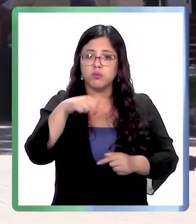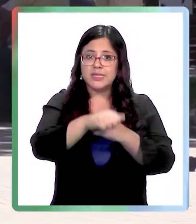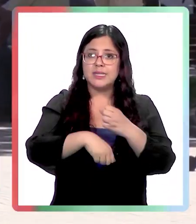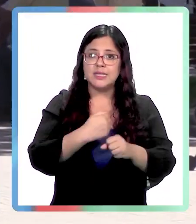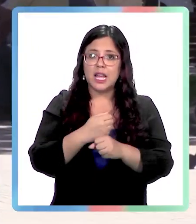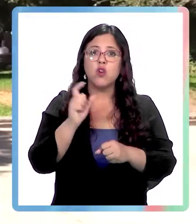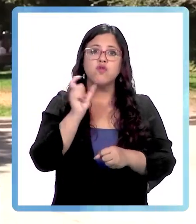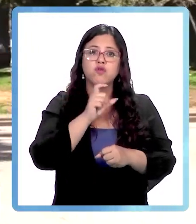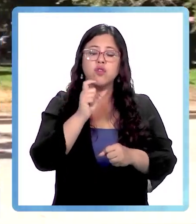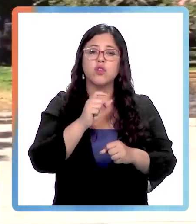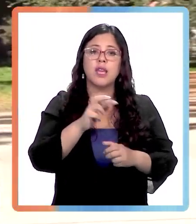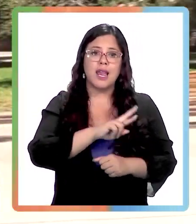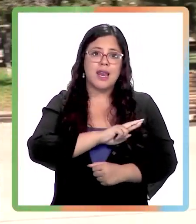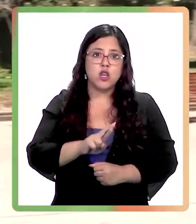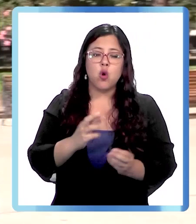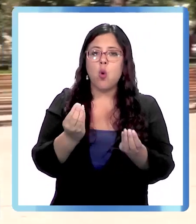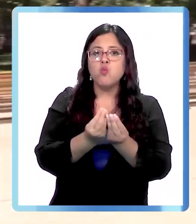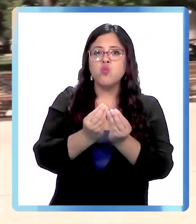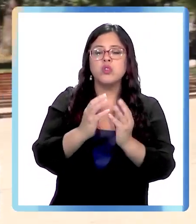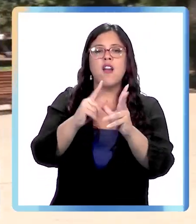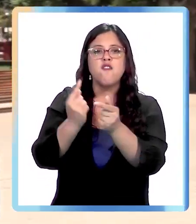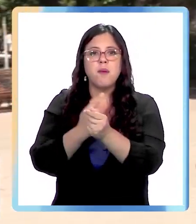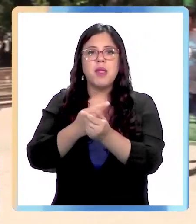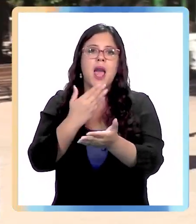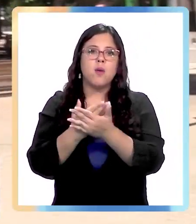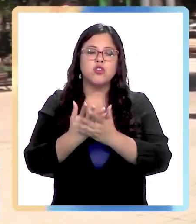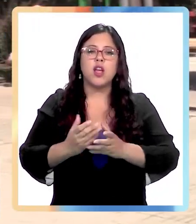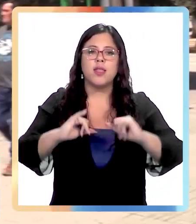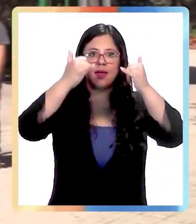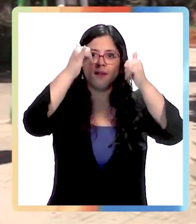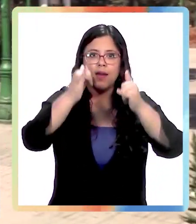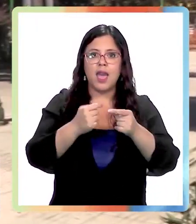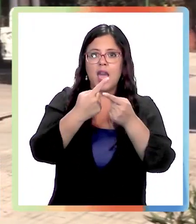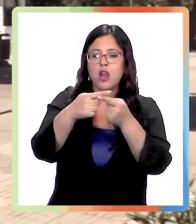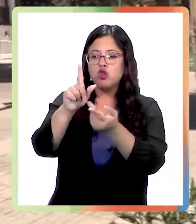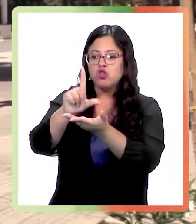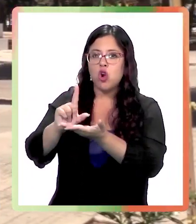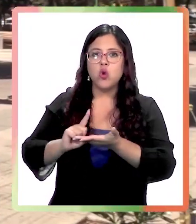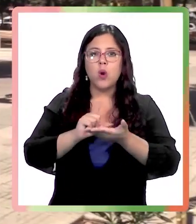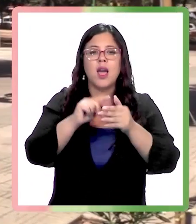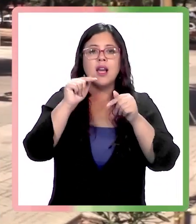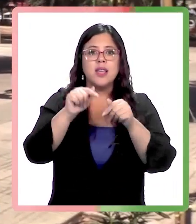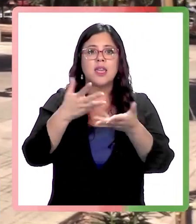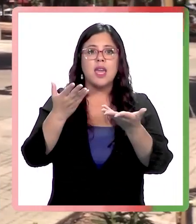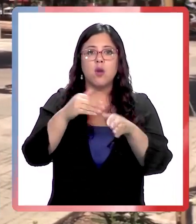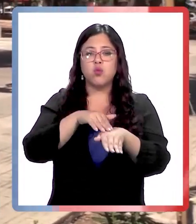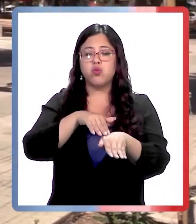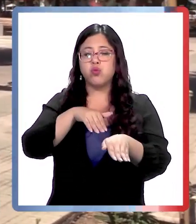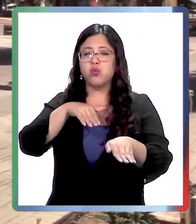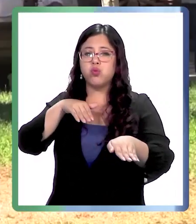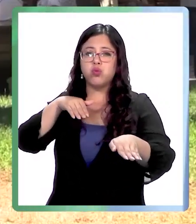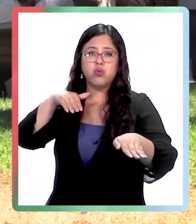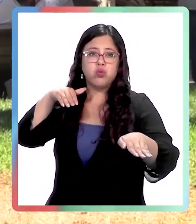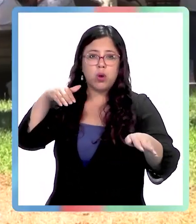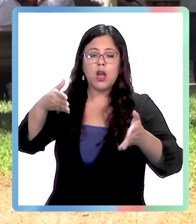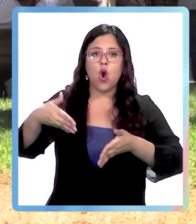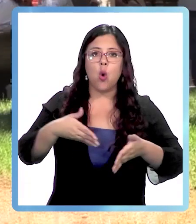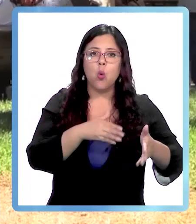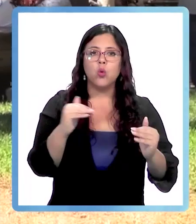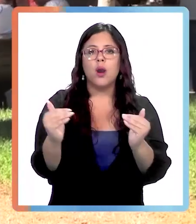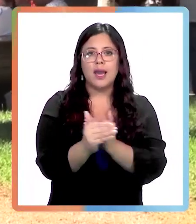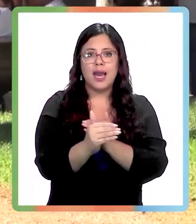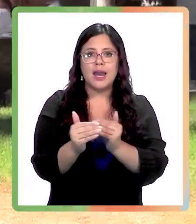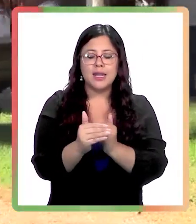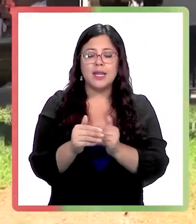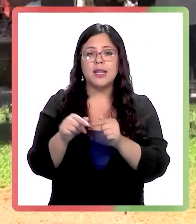año, un feriado religioso en que muchas familias aprovechan para disfrutar en otras ciudades, generando un aumento en el flujo vehicular en